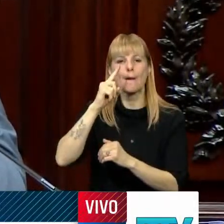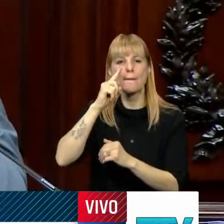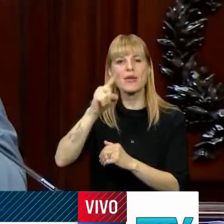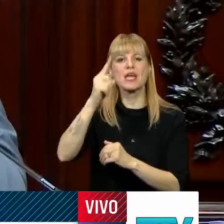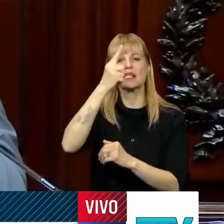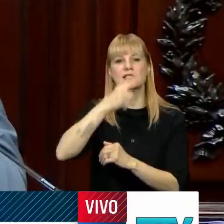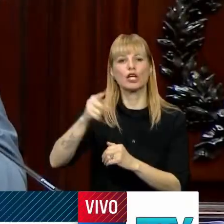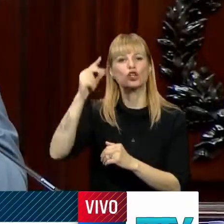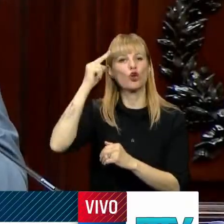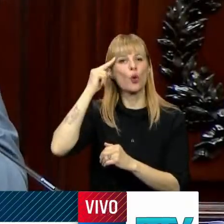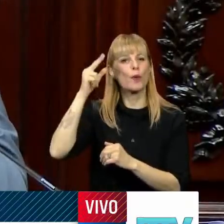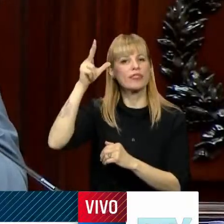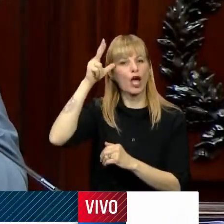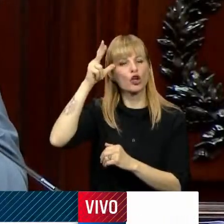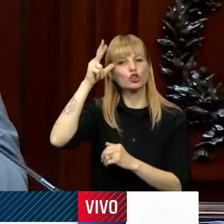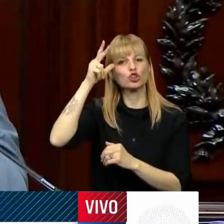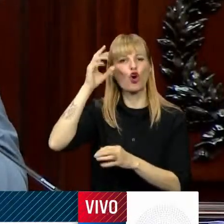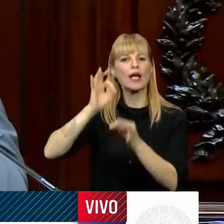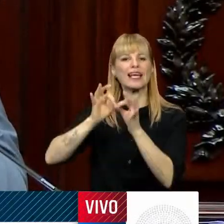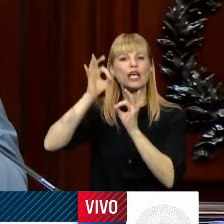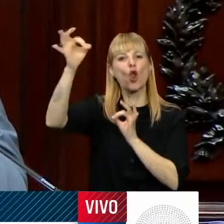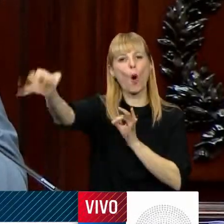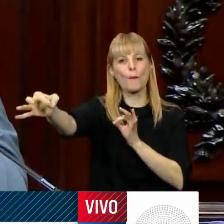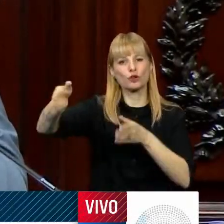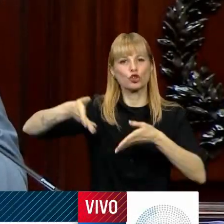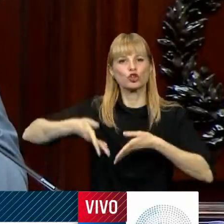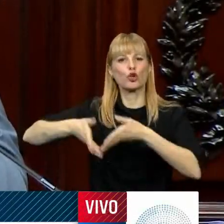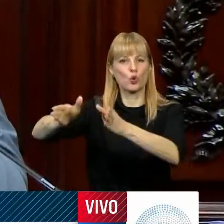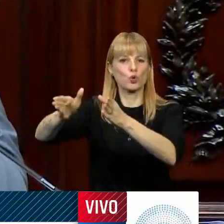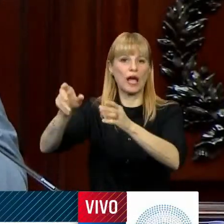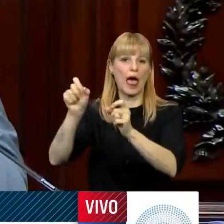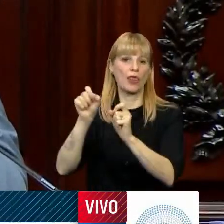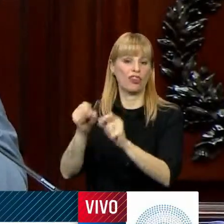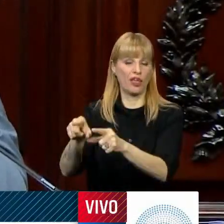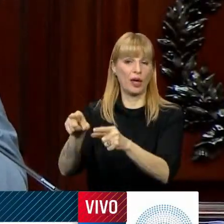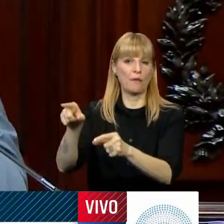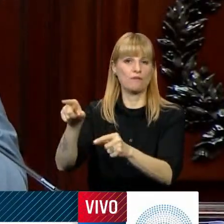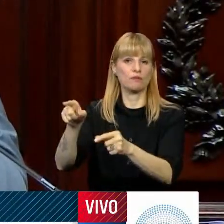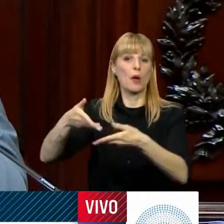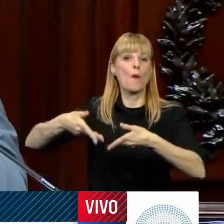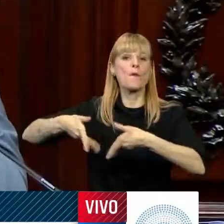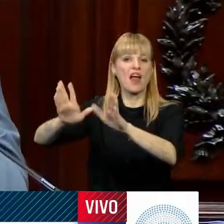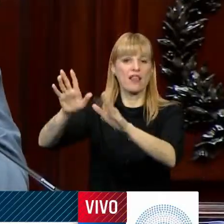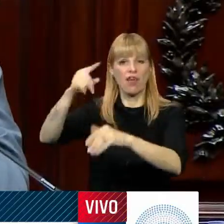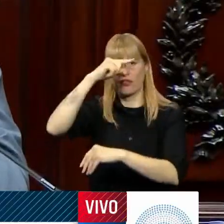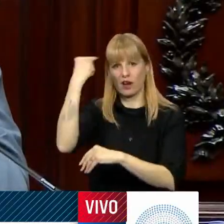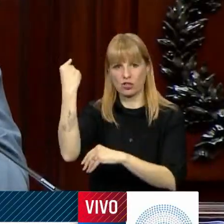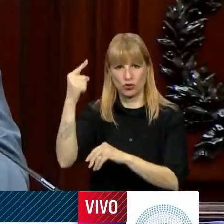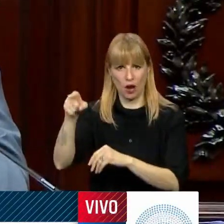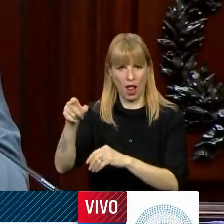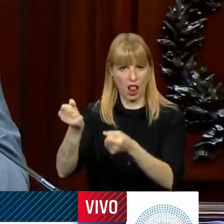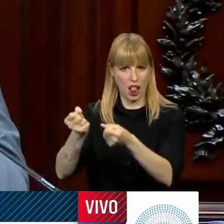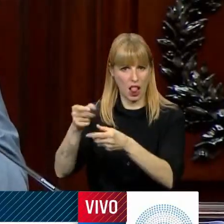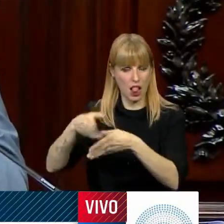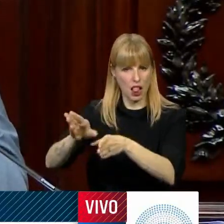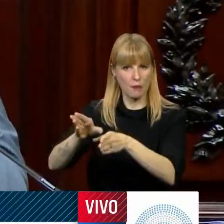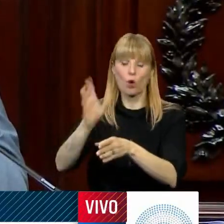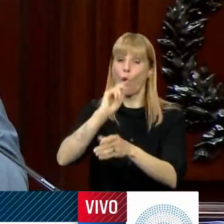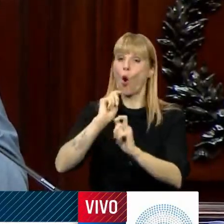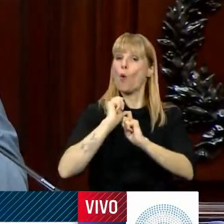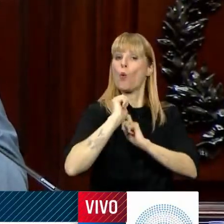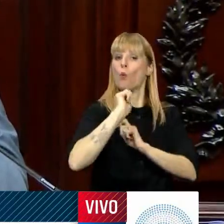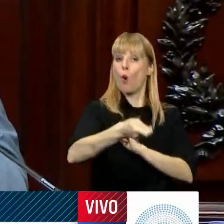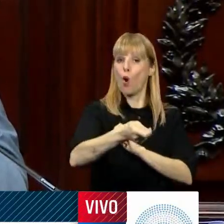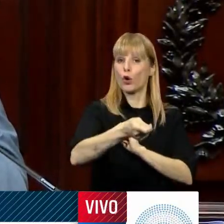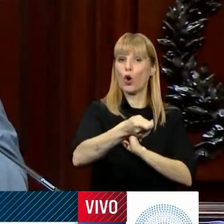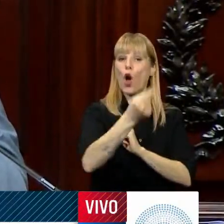40.198 kilómetros de rutas que comprendía Vialidad Nacional, o para darle un bono